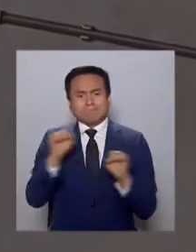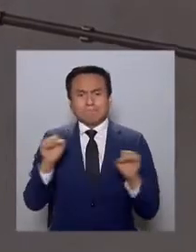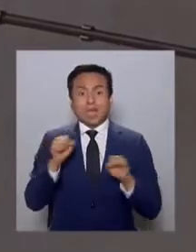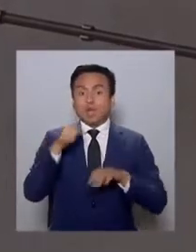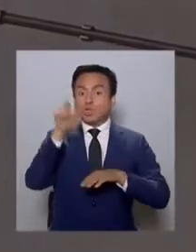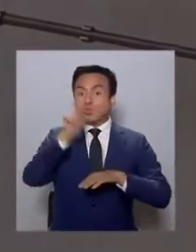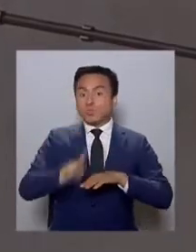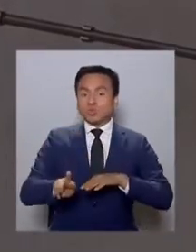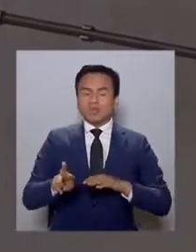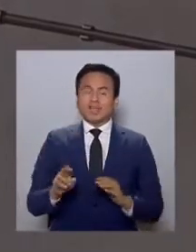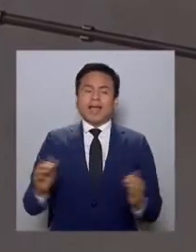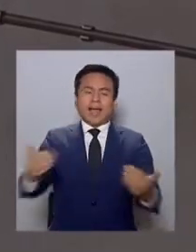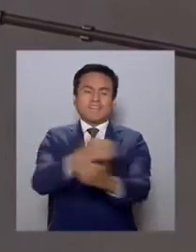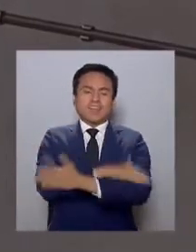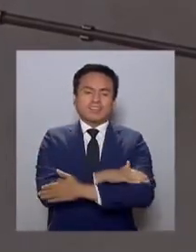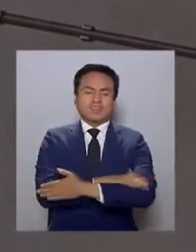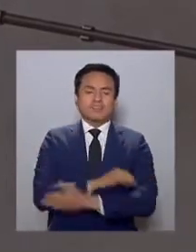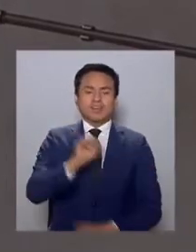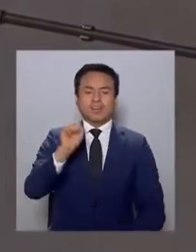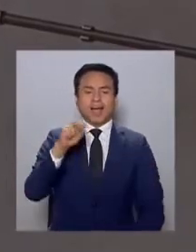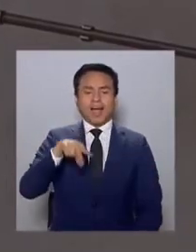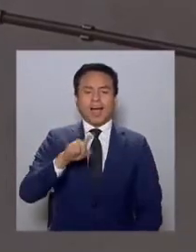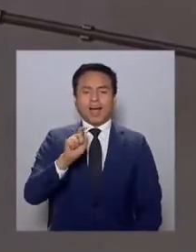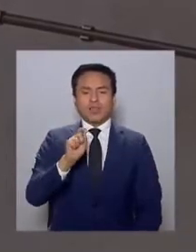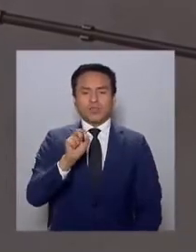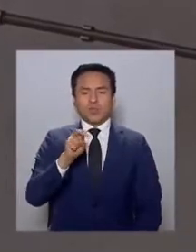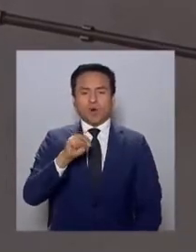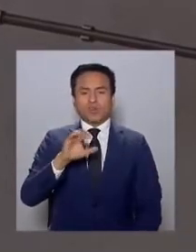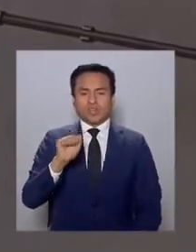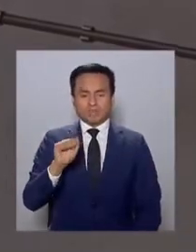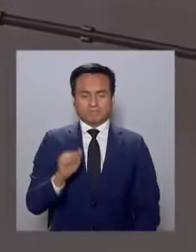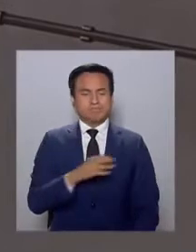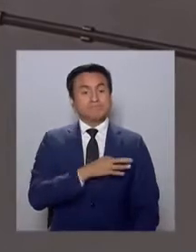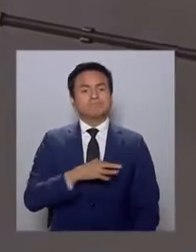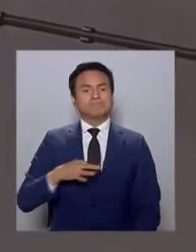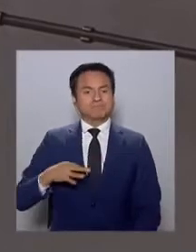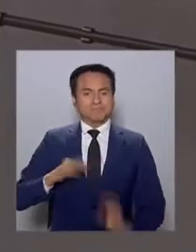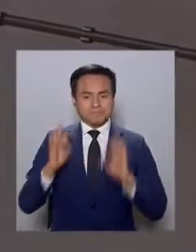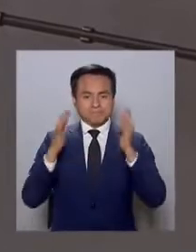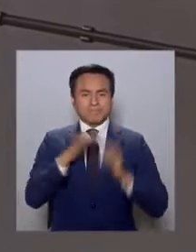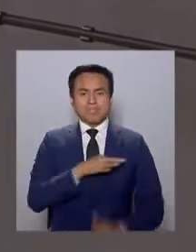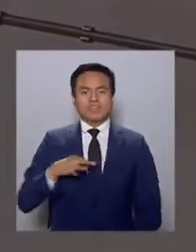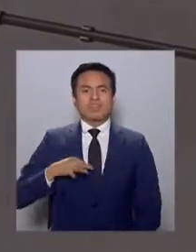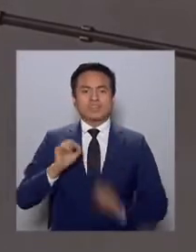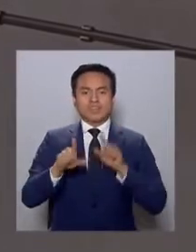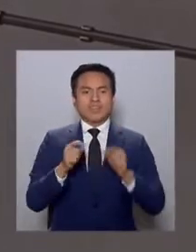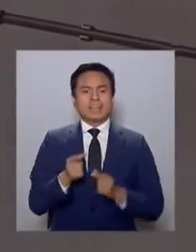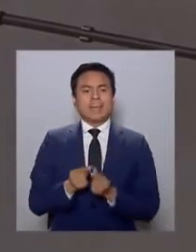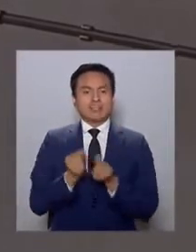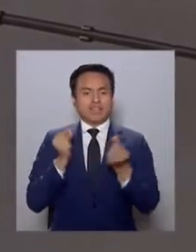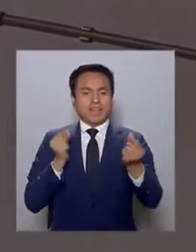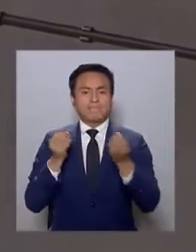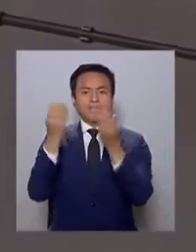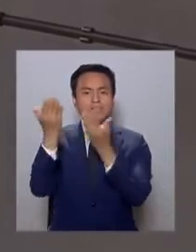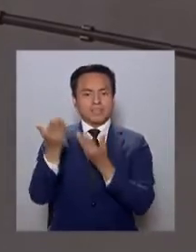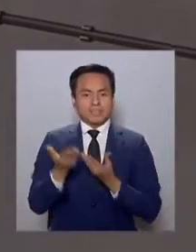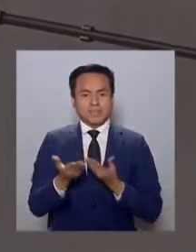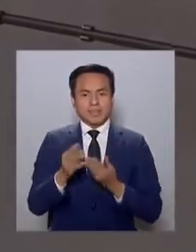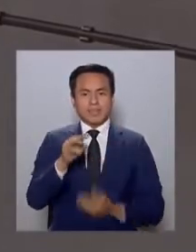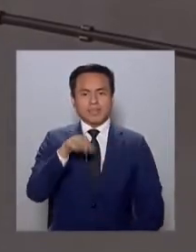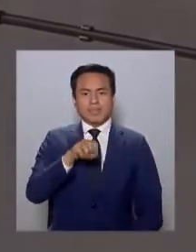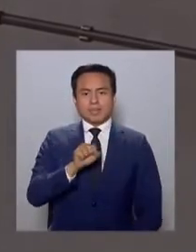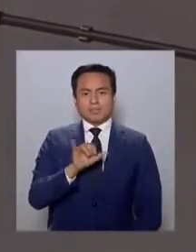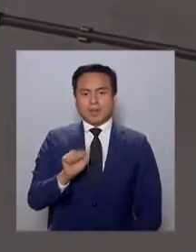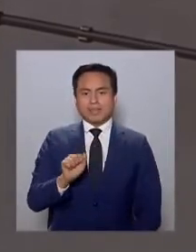hacia el sur le mando un gran abrazo, Antonia. En el Ministerio de Defensa Nacional le doy la bienvenida a